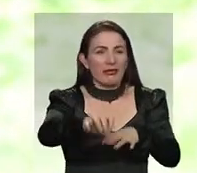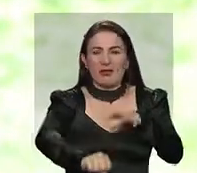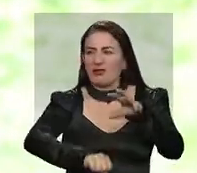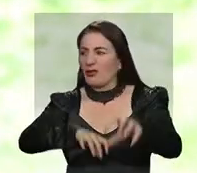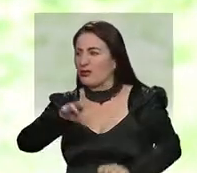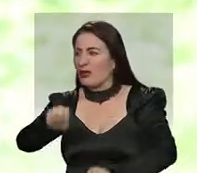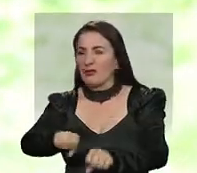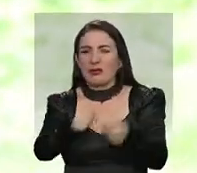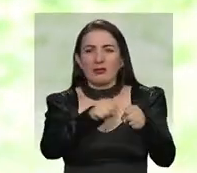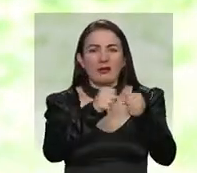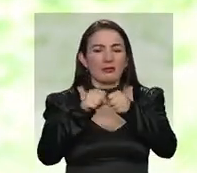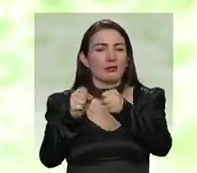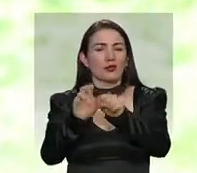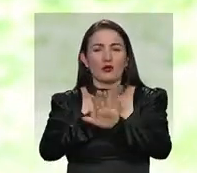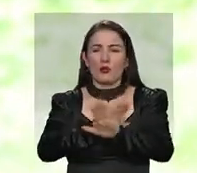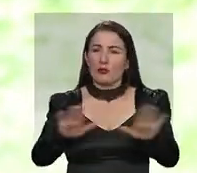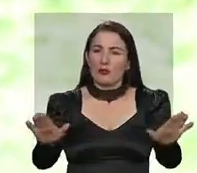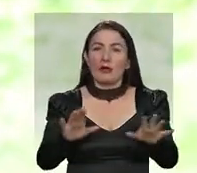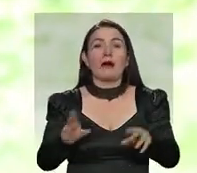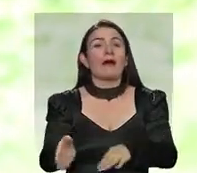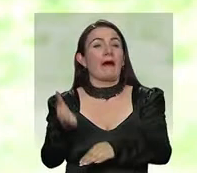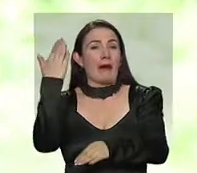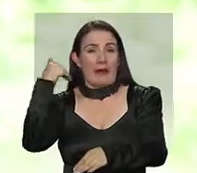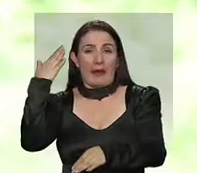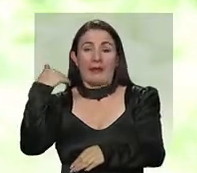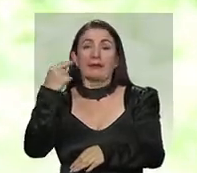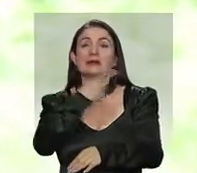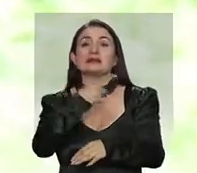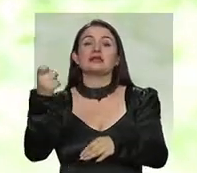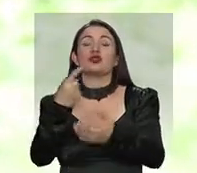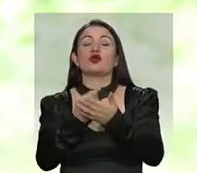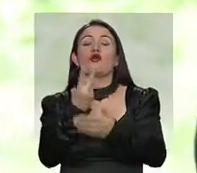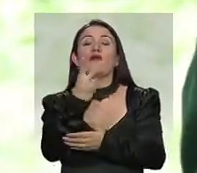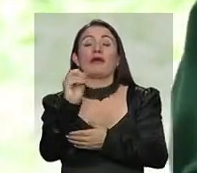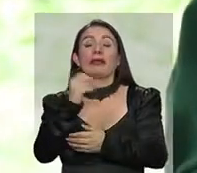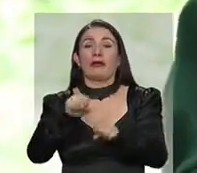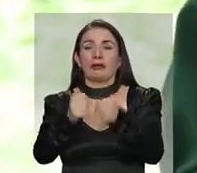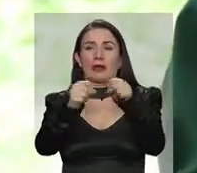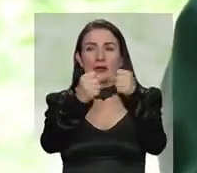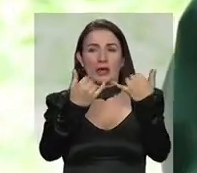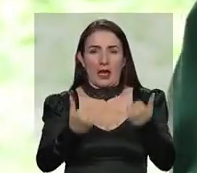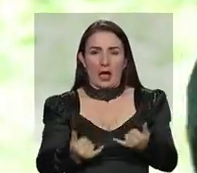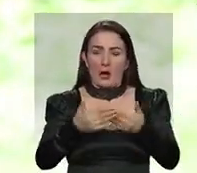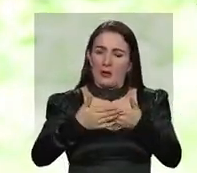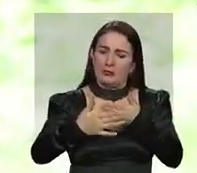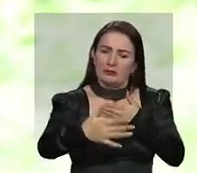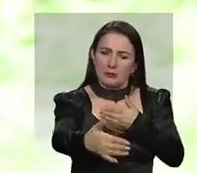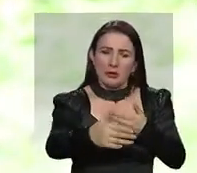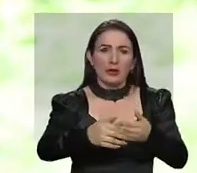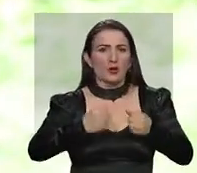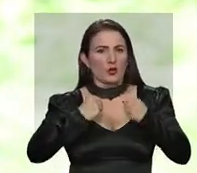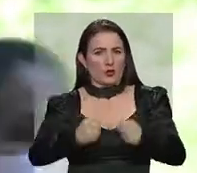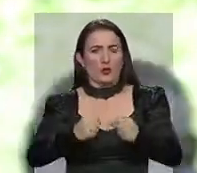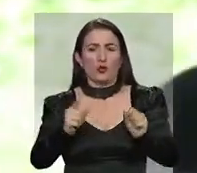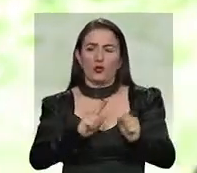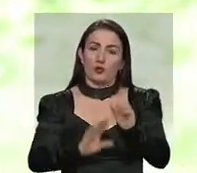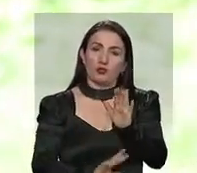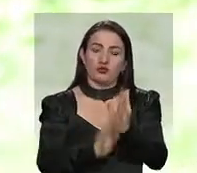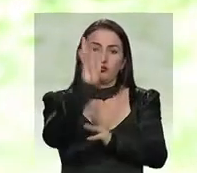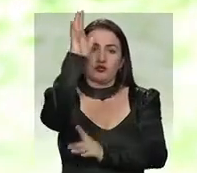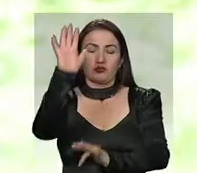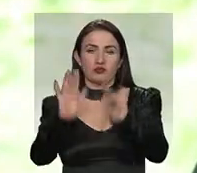suelo rural y ambiental, que fue lo que hicimos en el siglo XX, y por el contrario en este nos dediquemos no al endurecimiento, sino